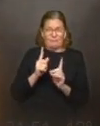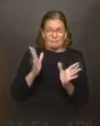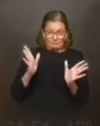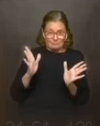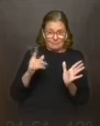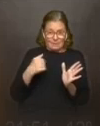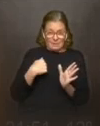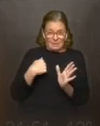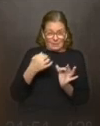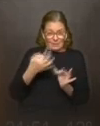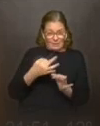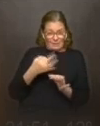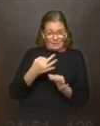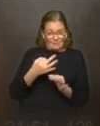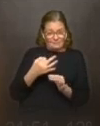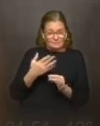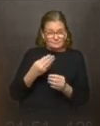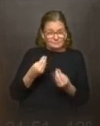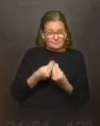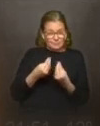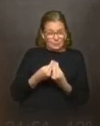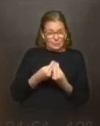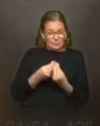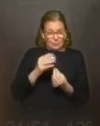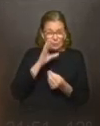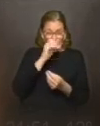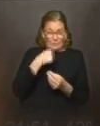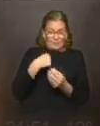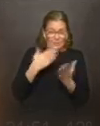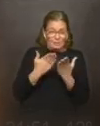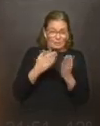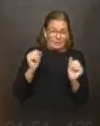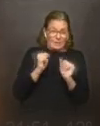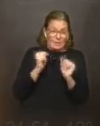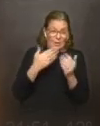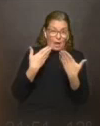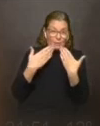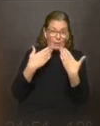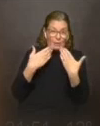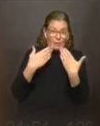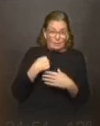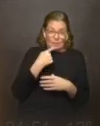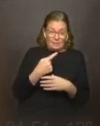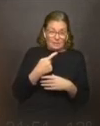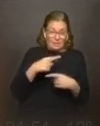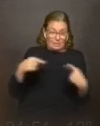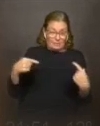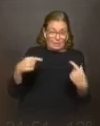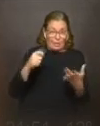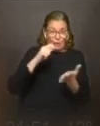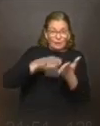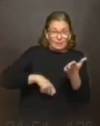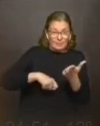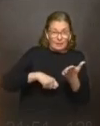a mí, francamente, me daría mucha tristeza que mis estudiantes tengan miedo de hablar conmigo o decirme determinadas cosas o firmar